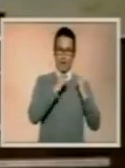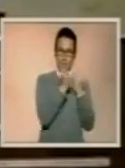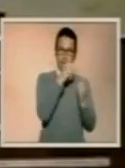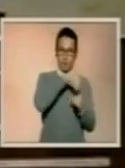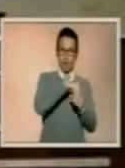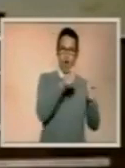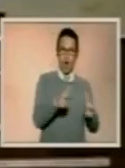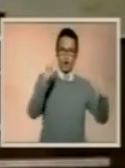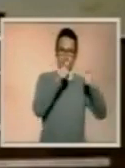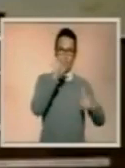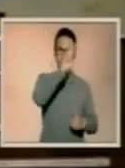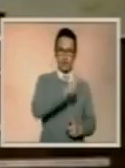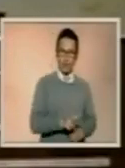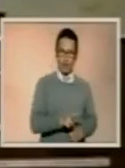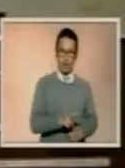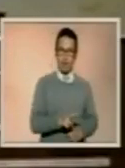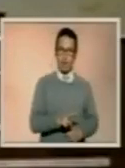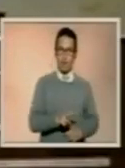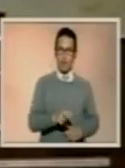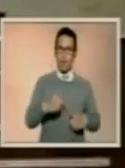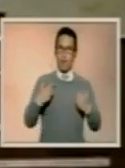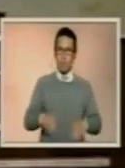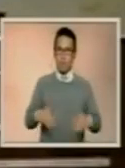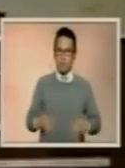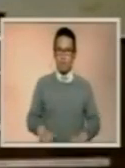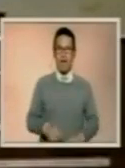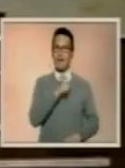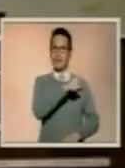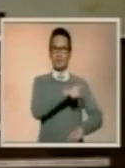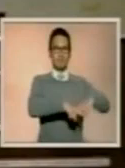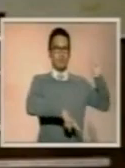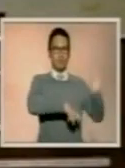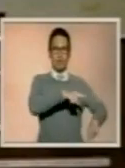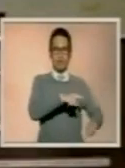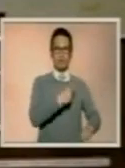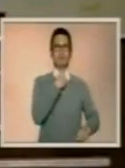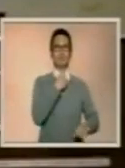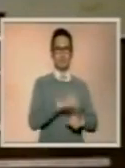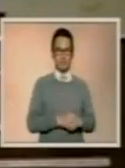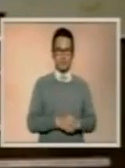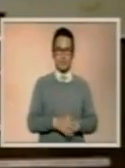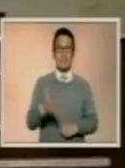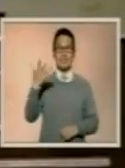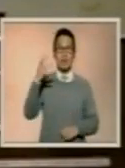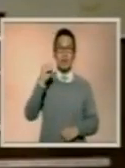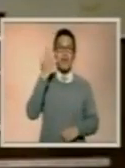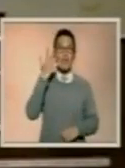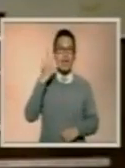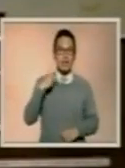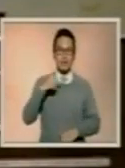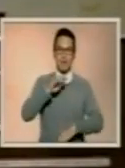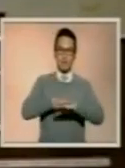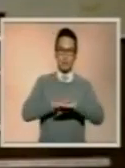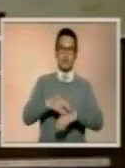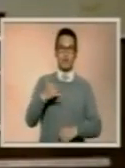El Congreso venezolano es algo que nos hace falta. En 50 días yo he tenido la